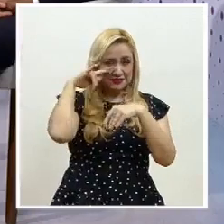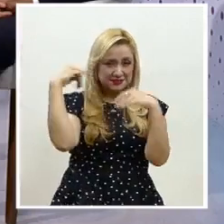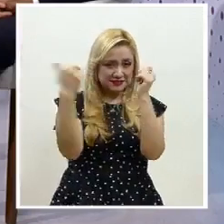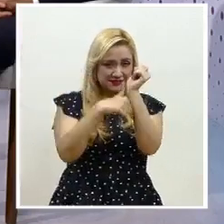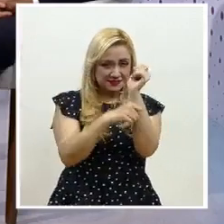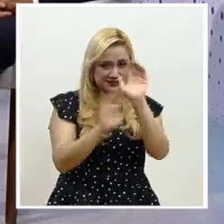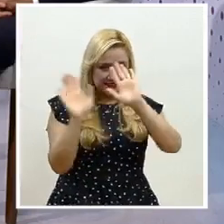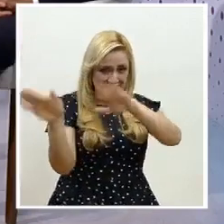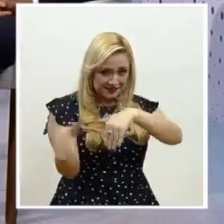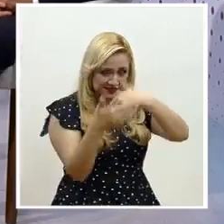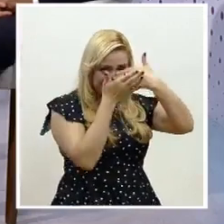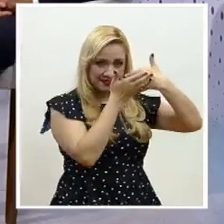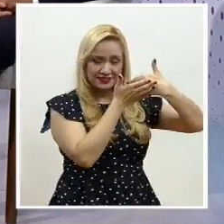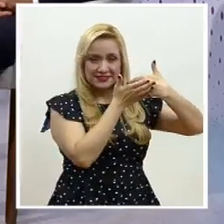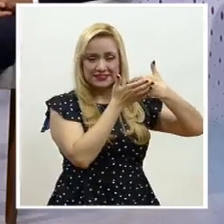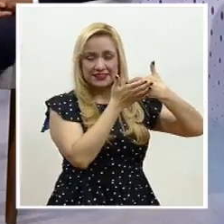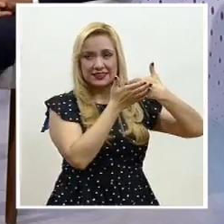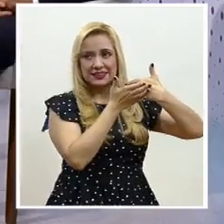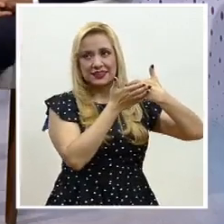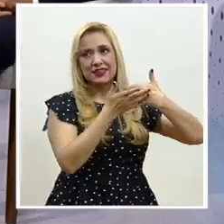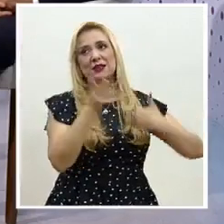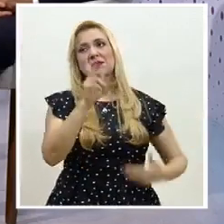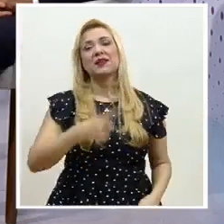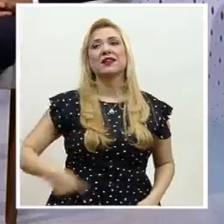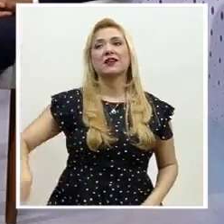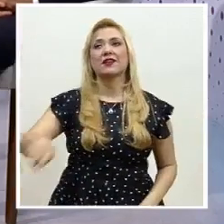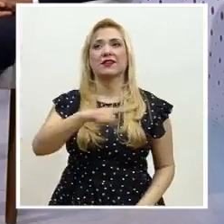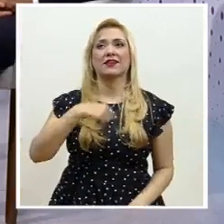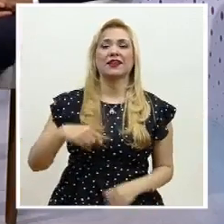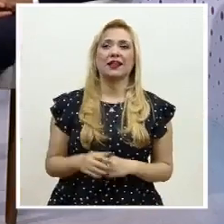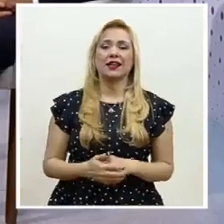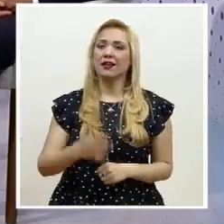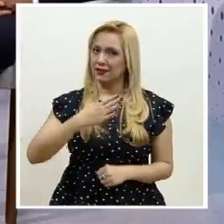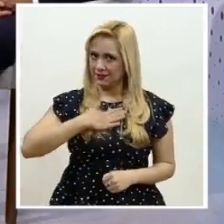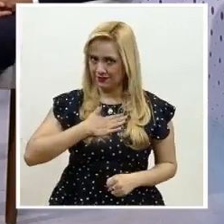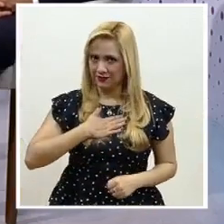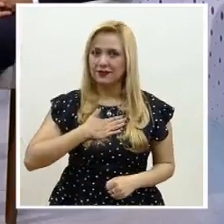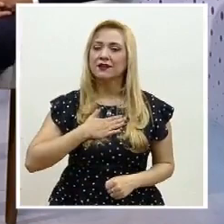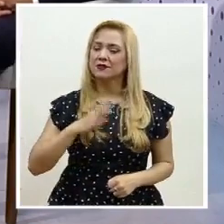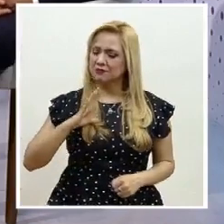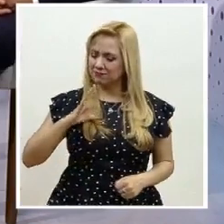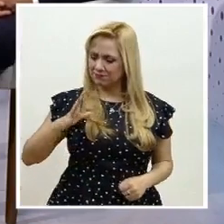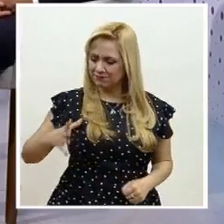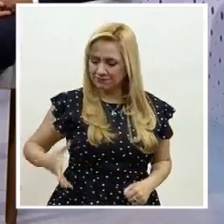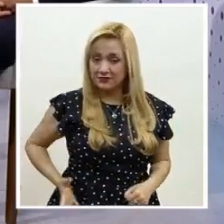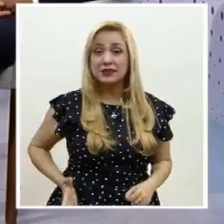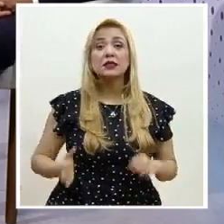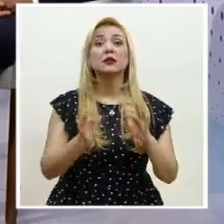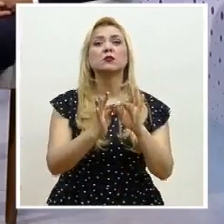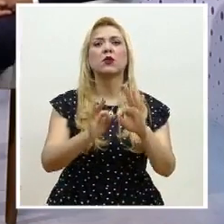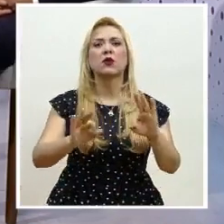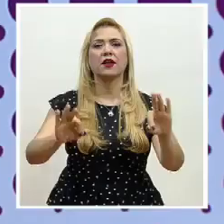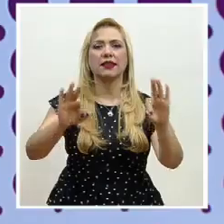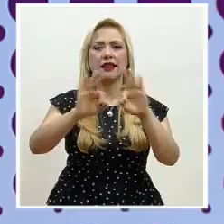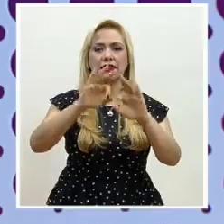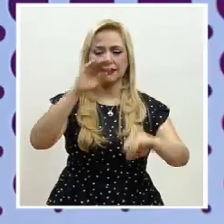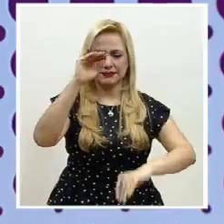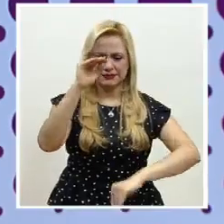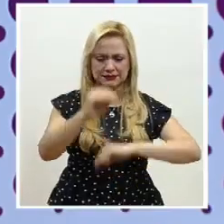exacta dimensión, pero creo que somos, y me incluyo orgullosamente, actores fundamentales para la